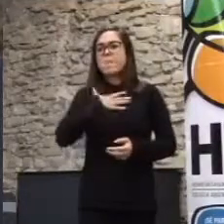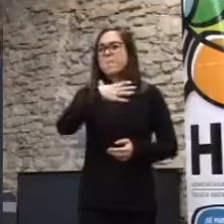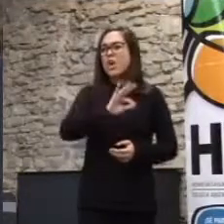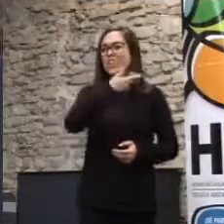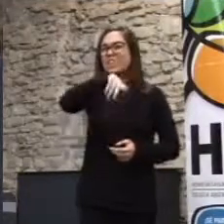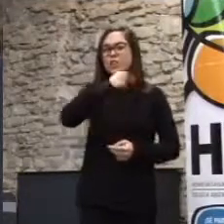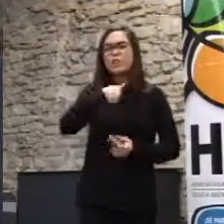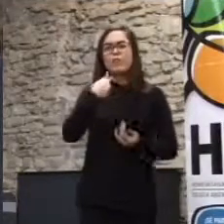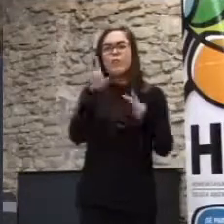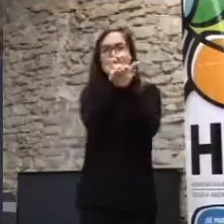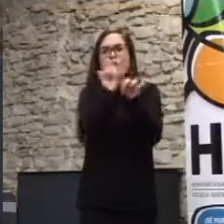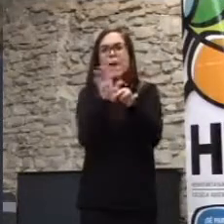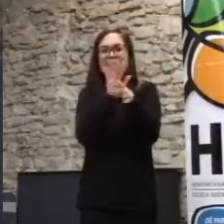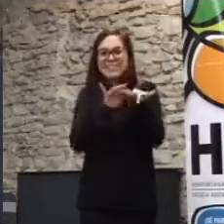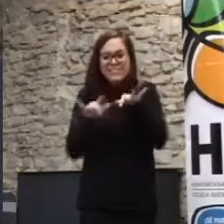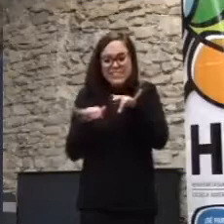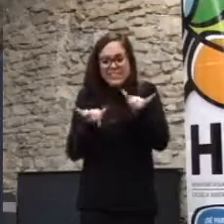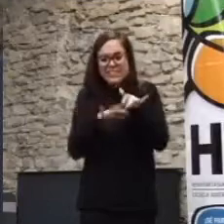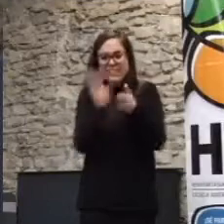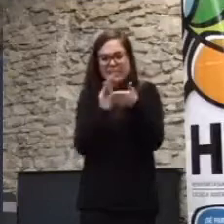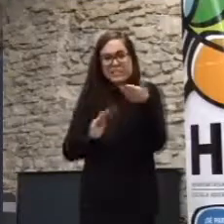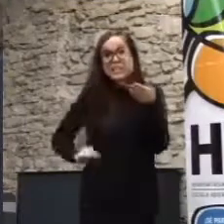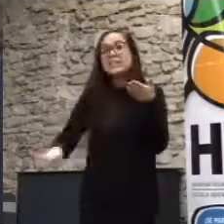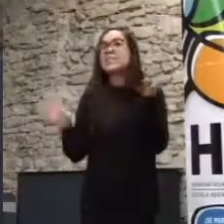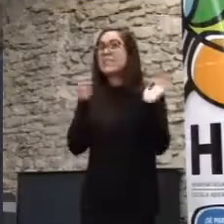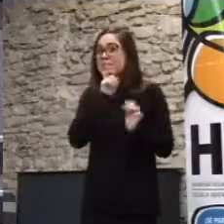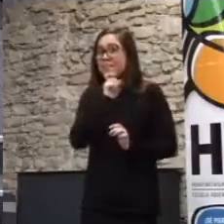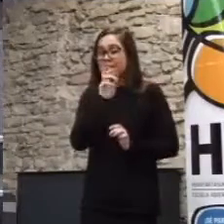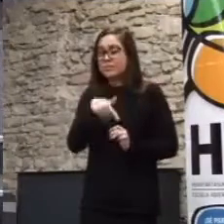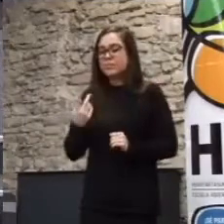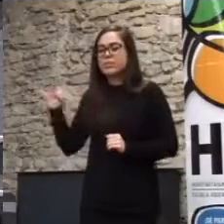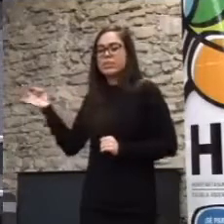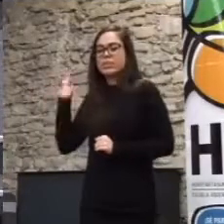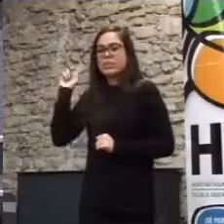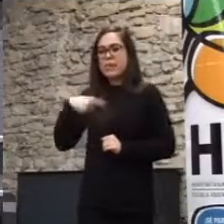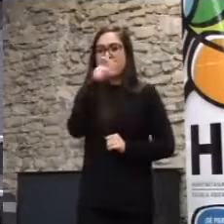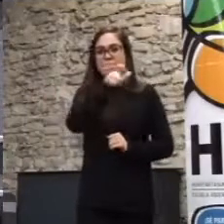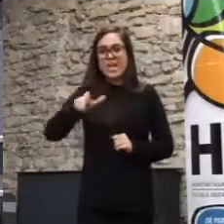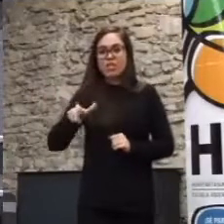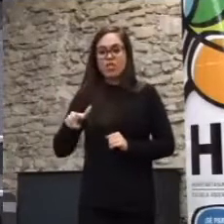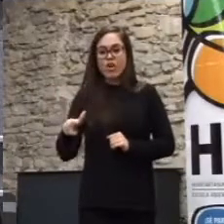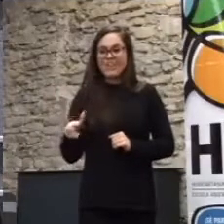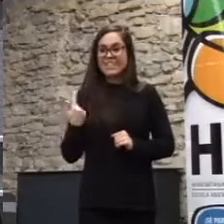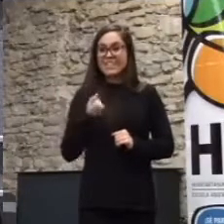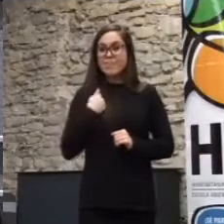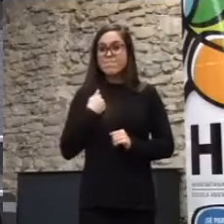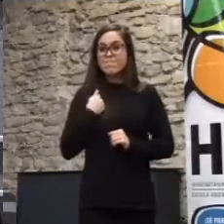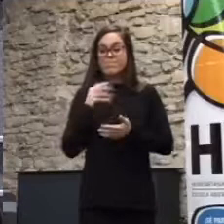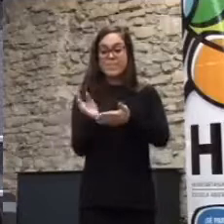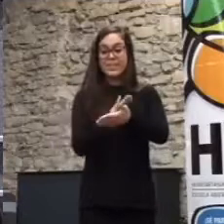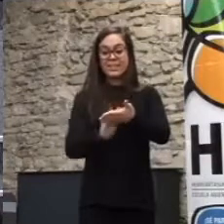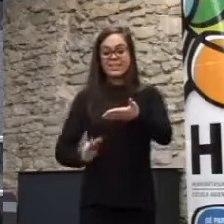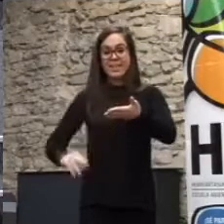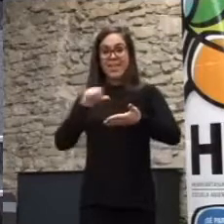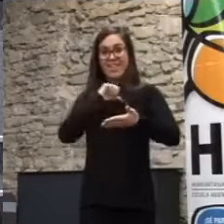forma más adecuada, pero es complicado. La gente se siente al final identificada con lo que vive en primera persona, ¿no? Ya comentaba también